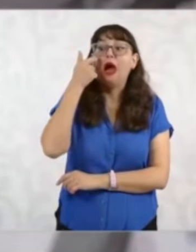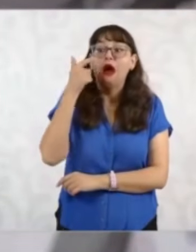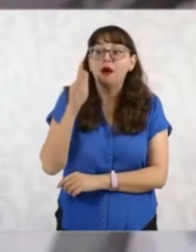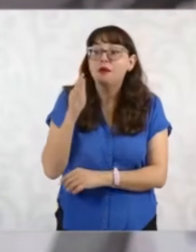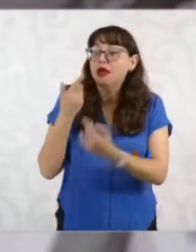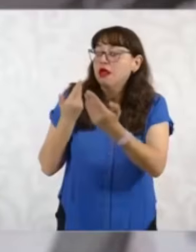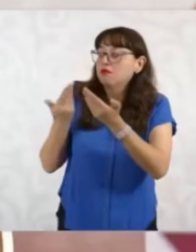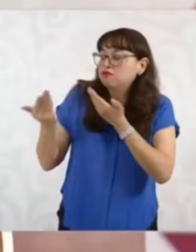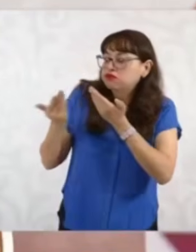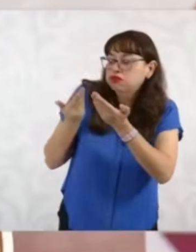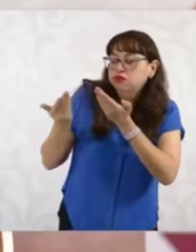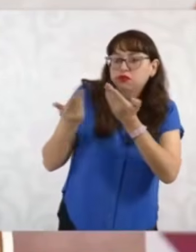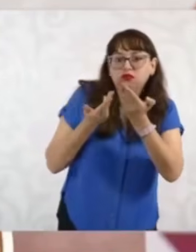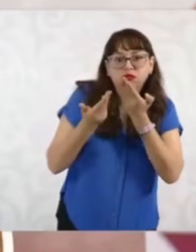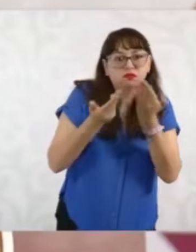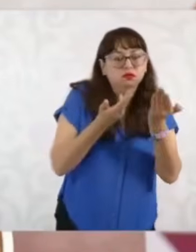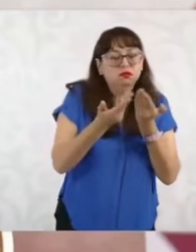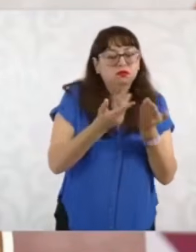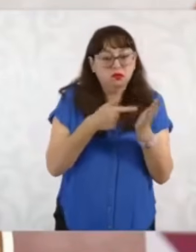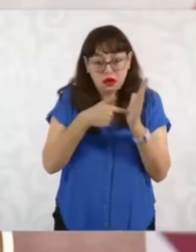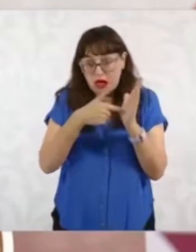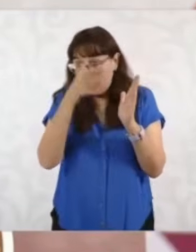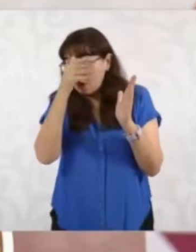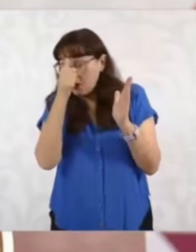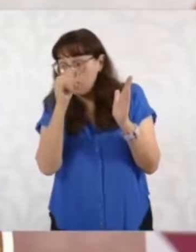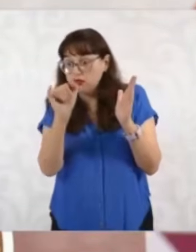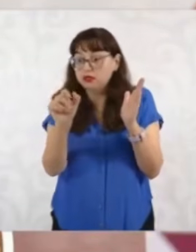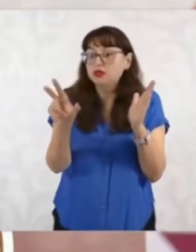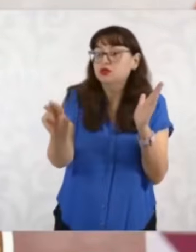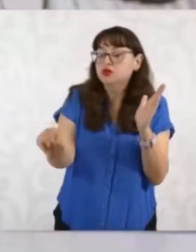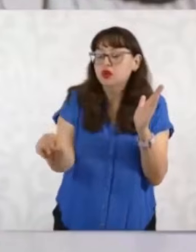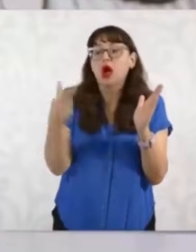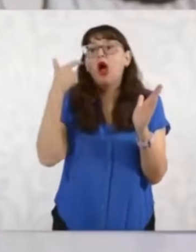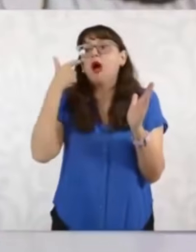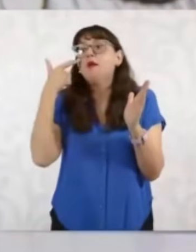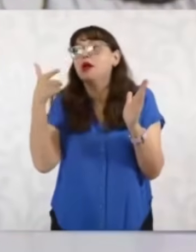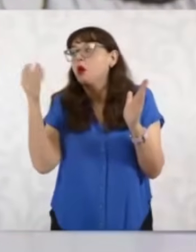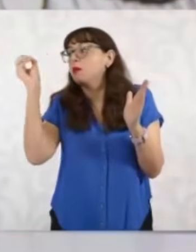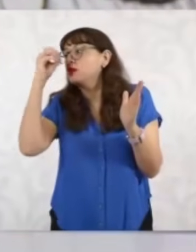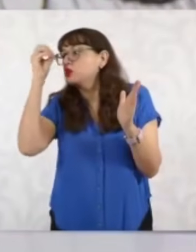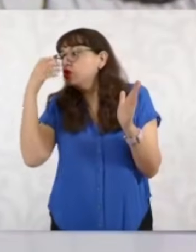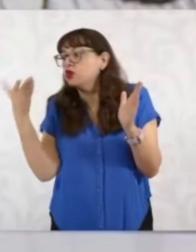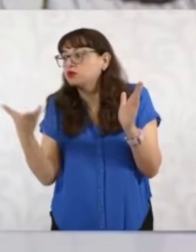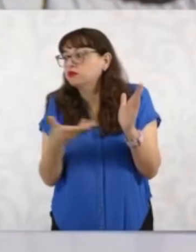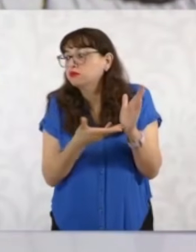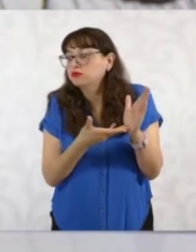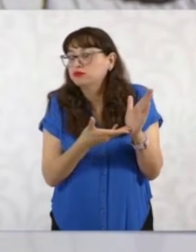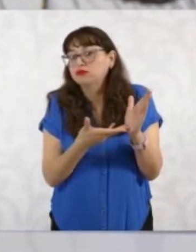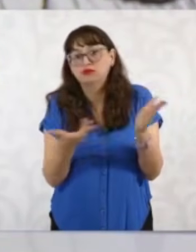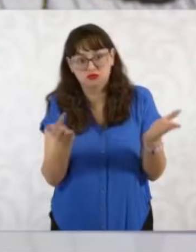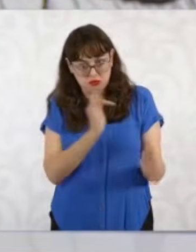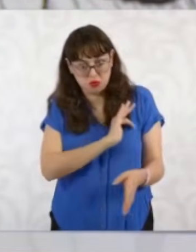Y hay mesas de trabajo y hay personas que pueden opinar.